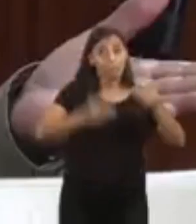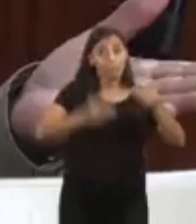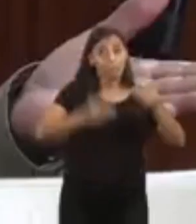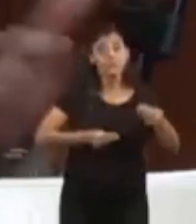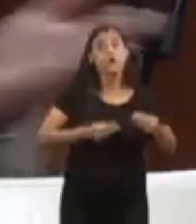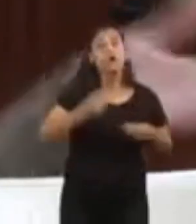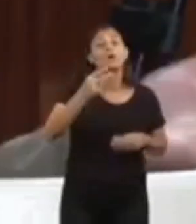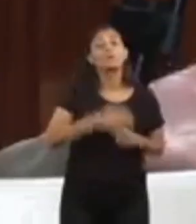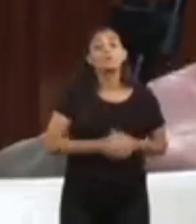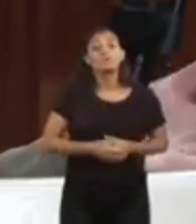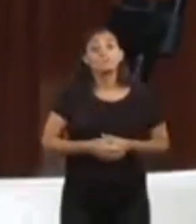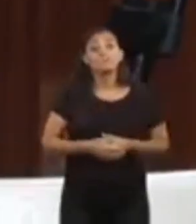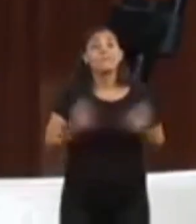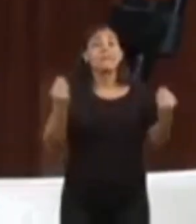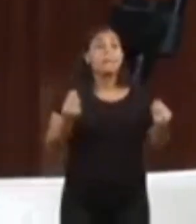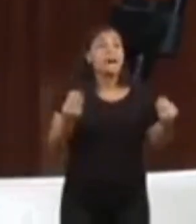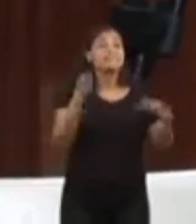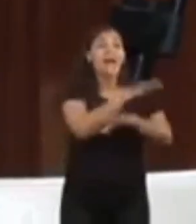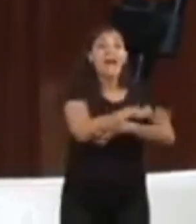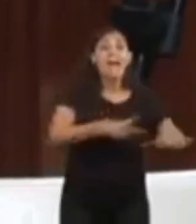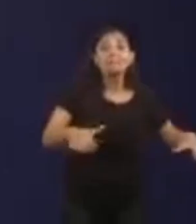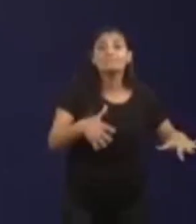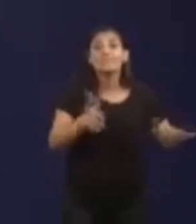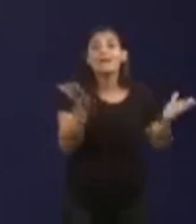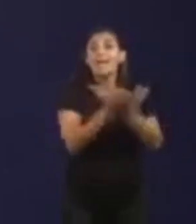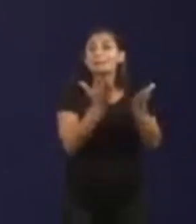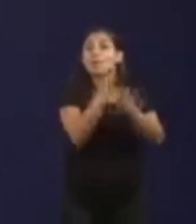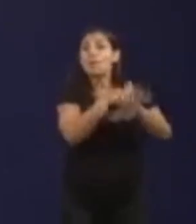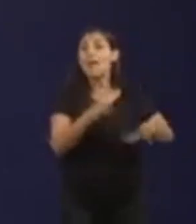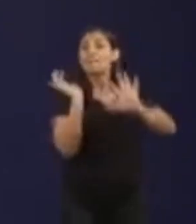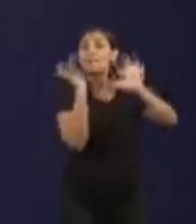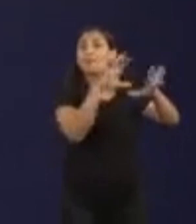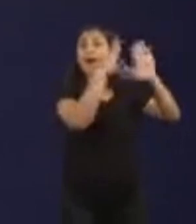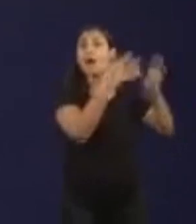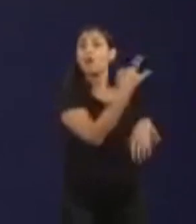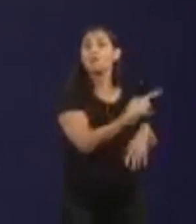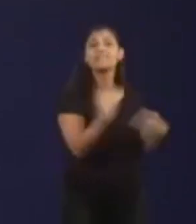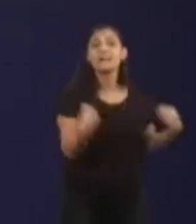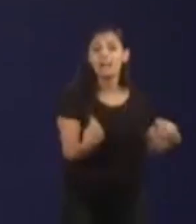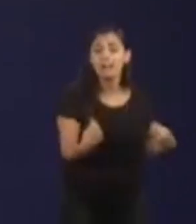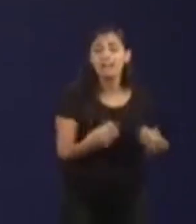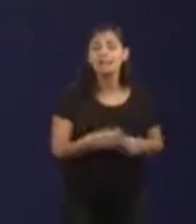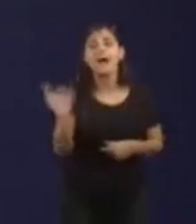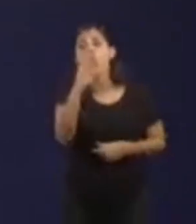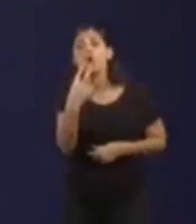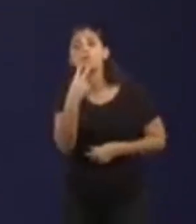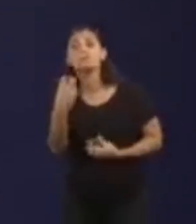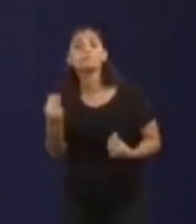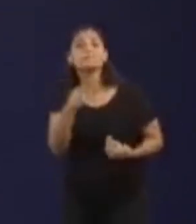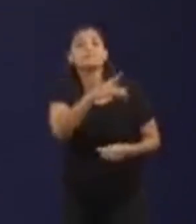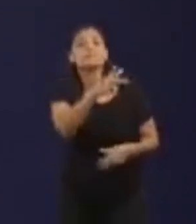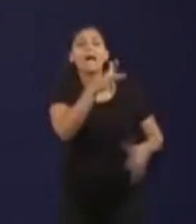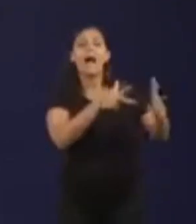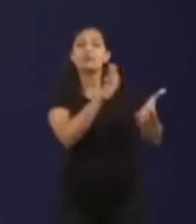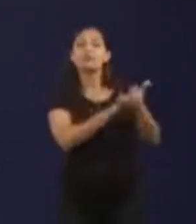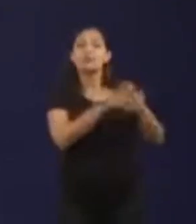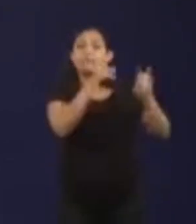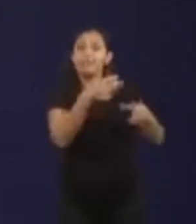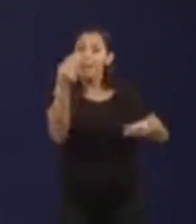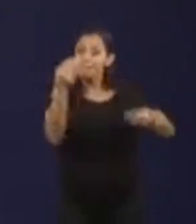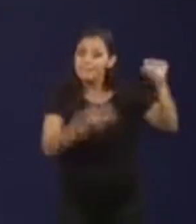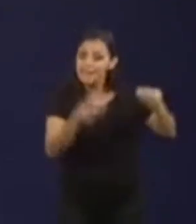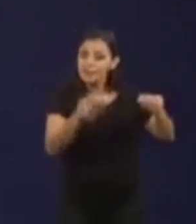347000 Y qué pasa con los 5000 millones a ver eh pero te referís a términos presupuestarios o a cuestiones